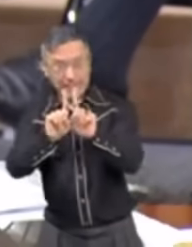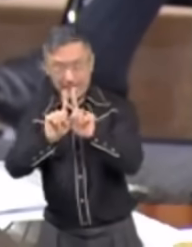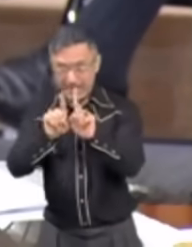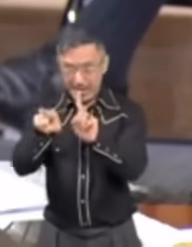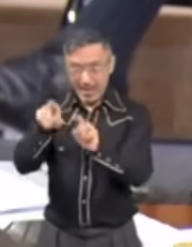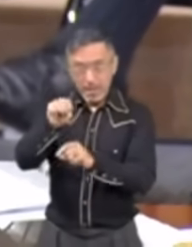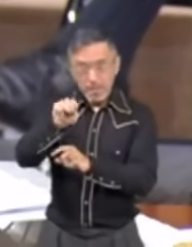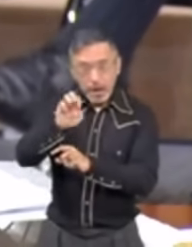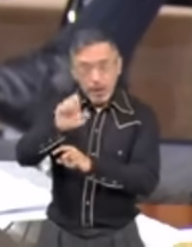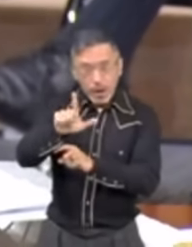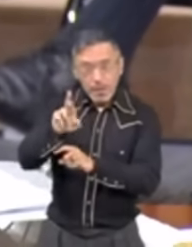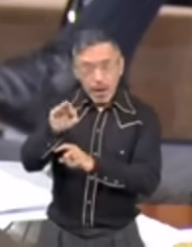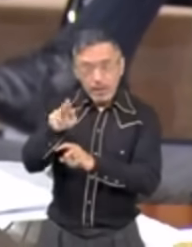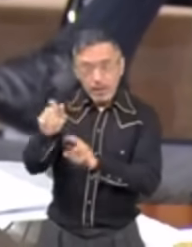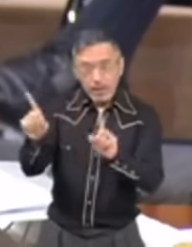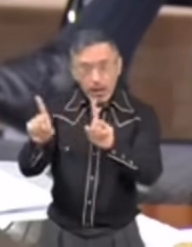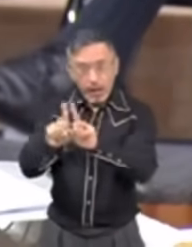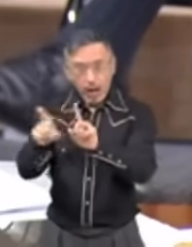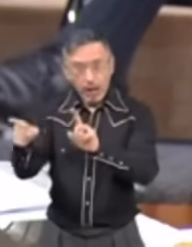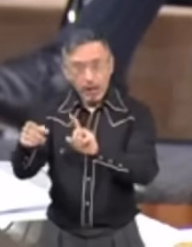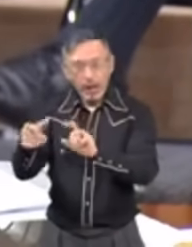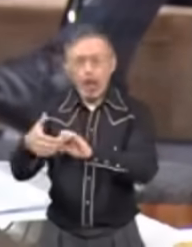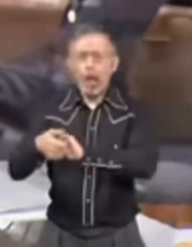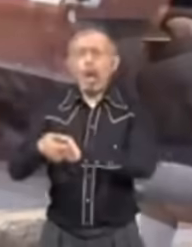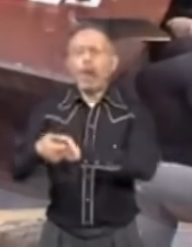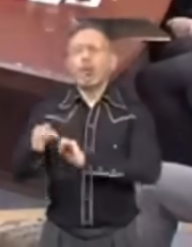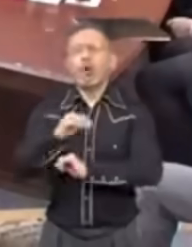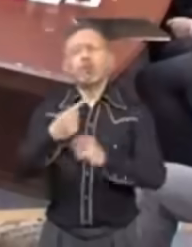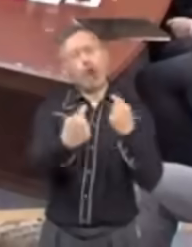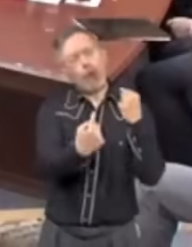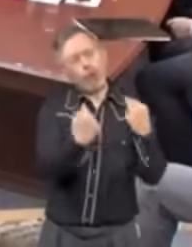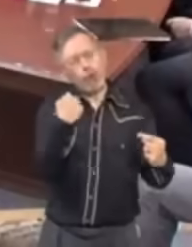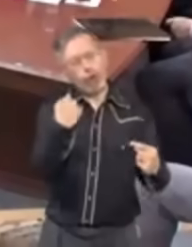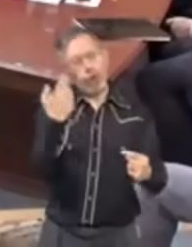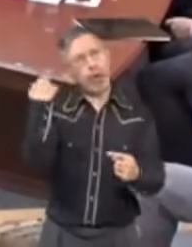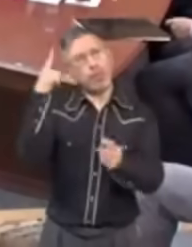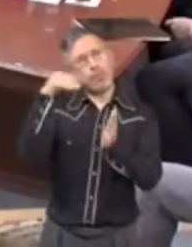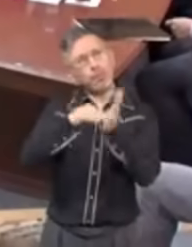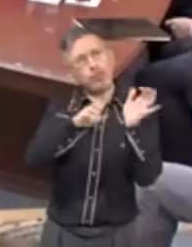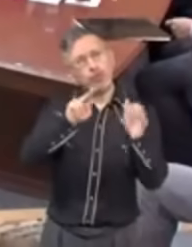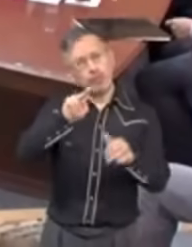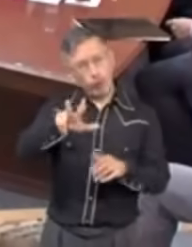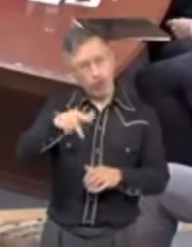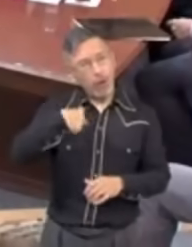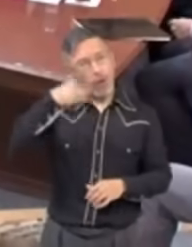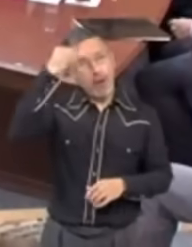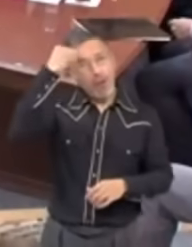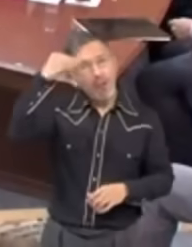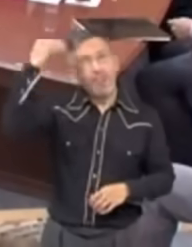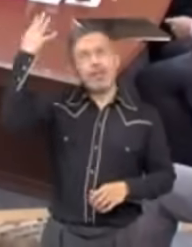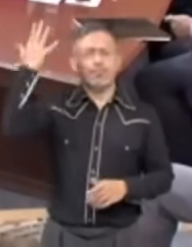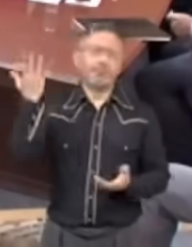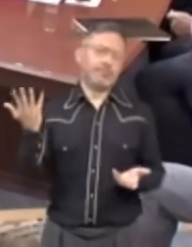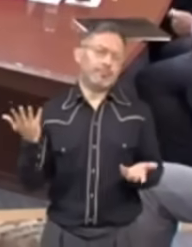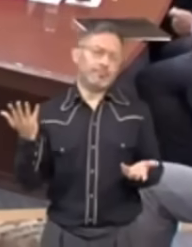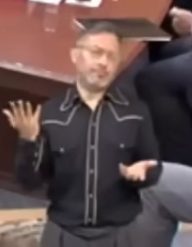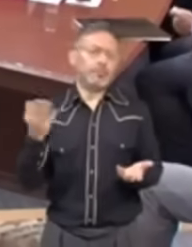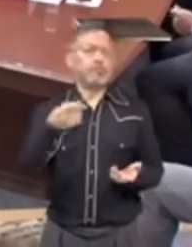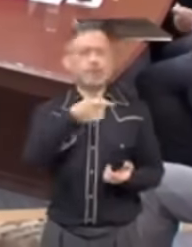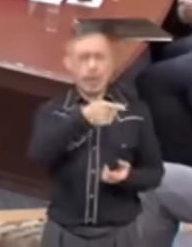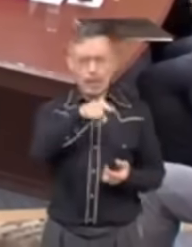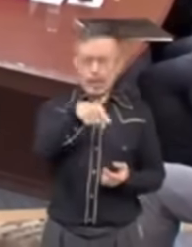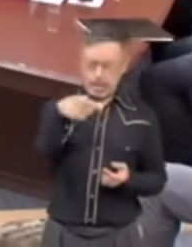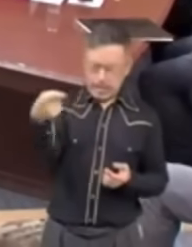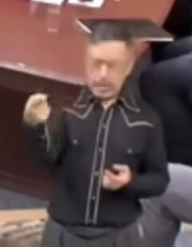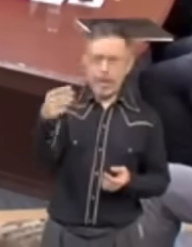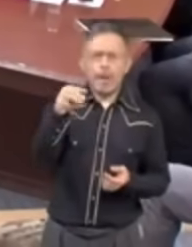nosotros que nos olvidamos del 88. Que le vaya bien con Manuel, sus nuevos